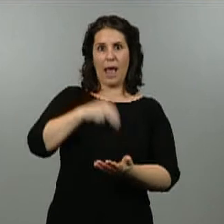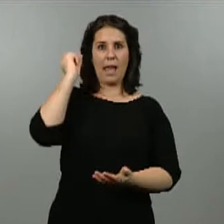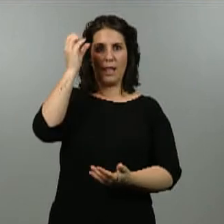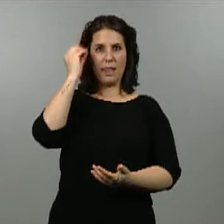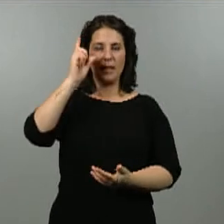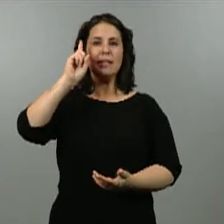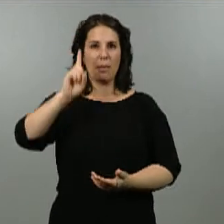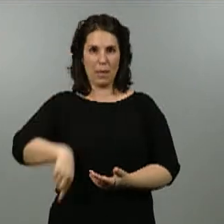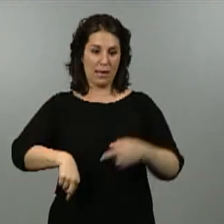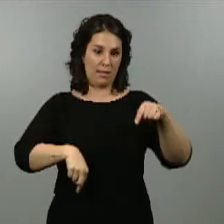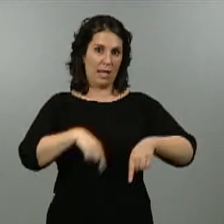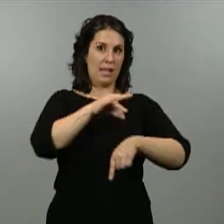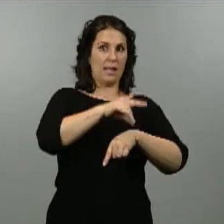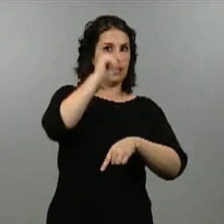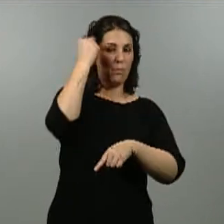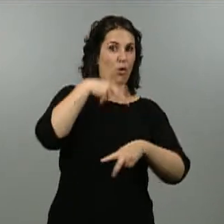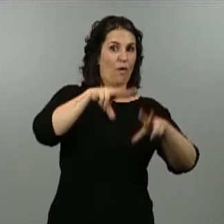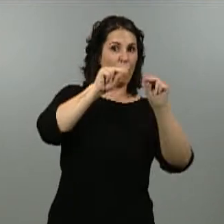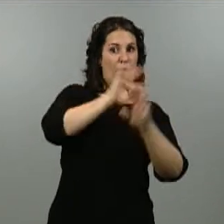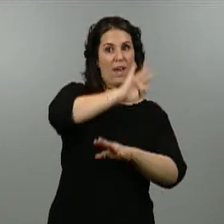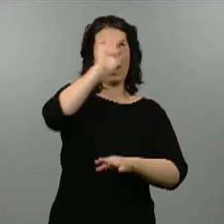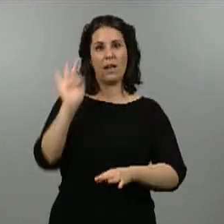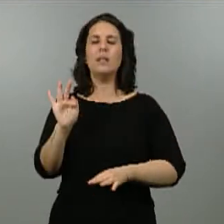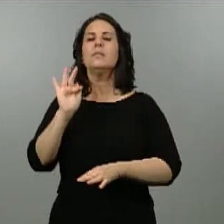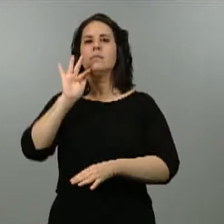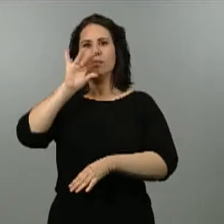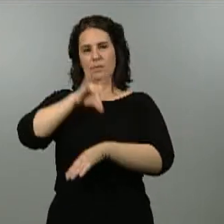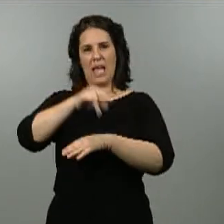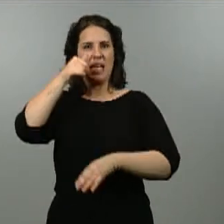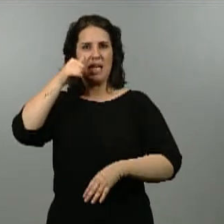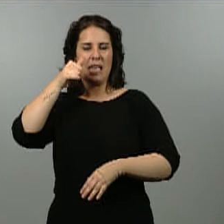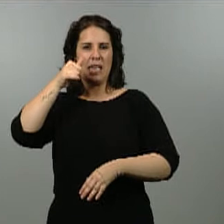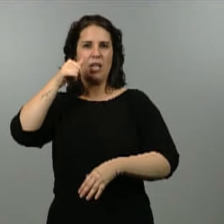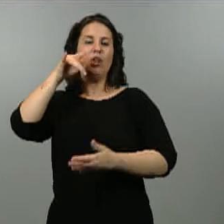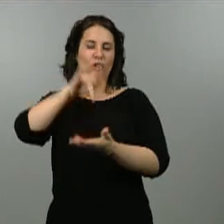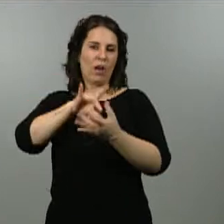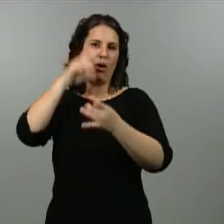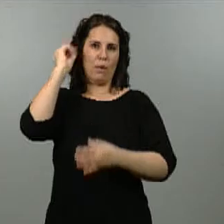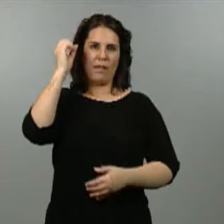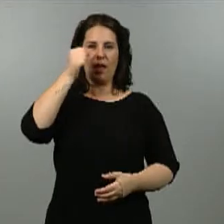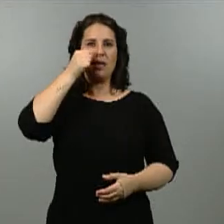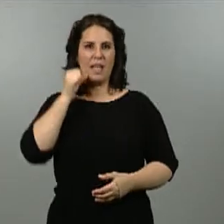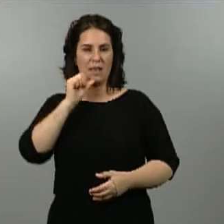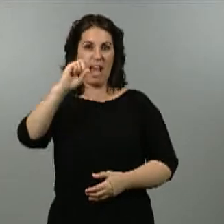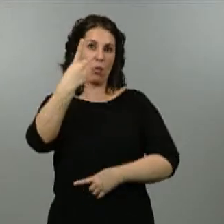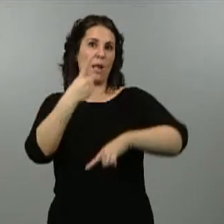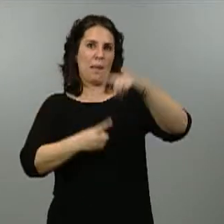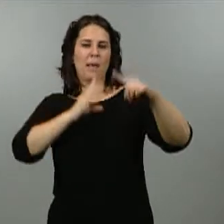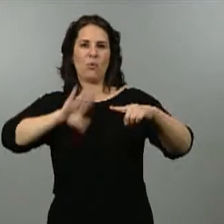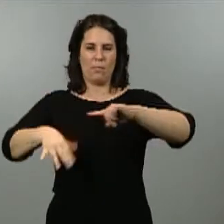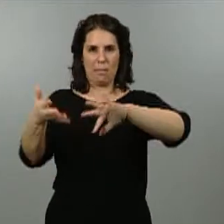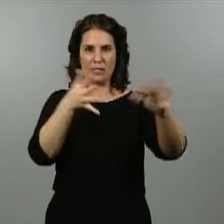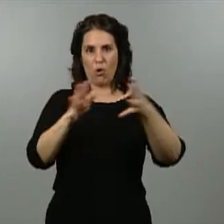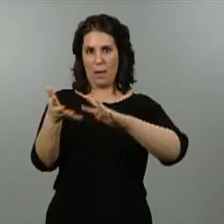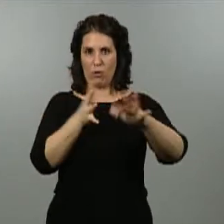rueda de prensa, y en un horario aproximado que ahora ciframos en torno a la 1:30, comparecerá el presidente del Gobierno ante